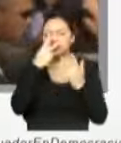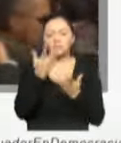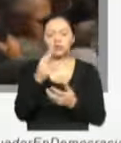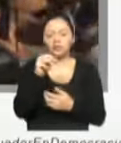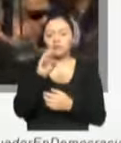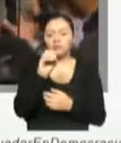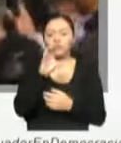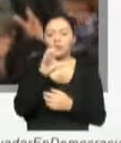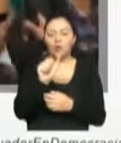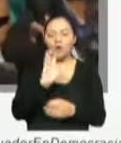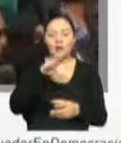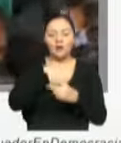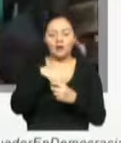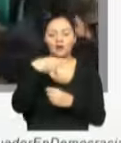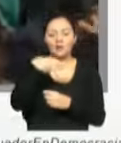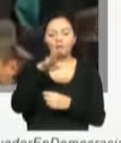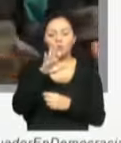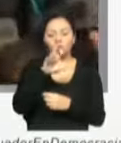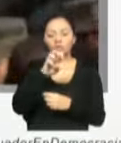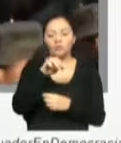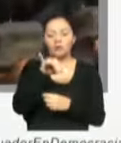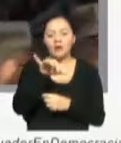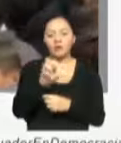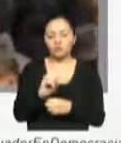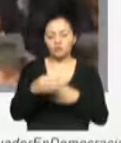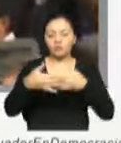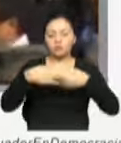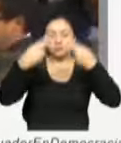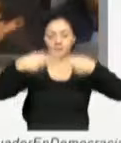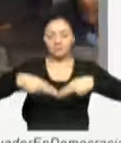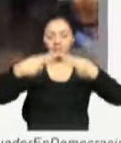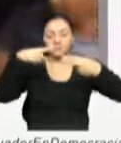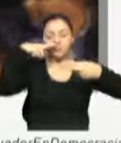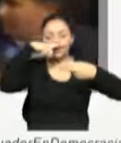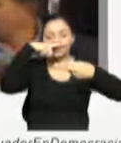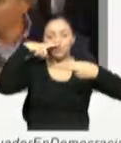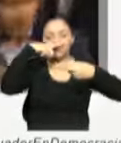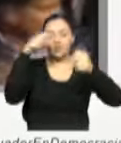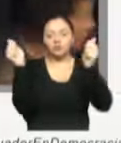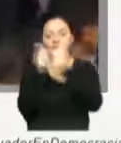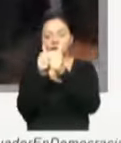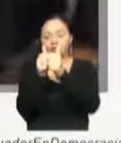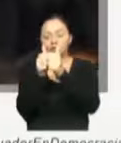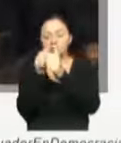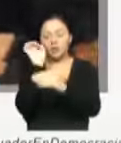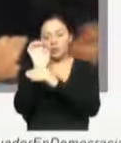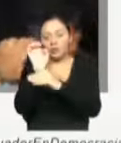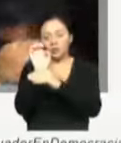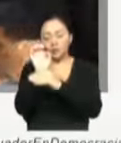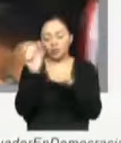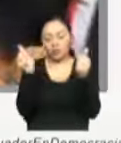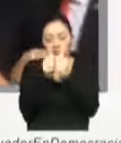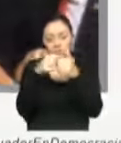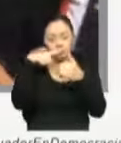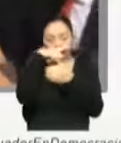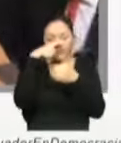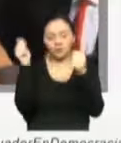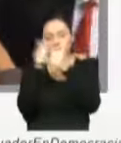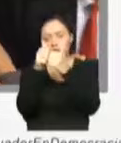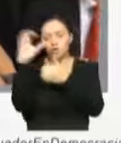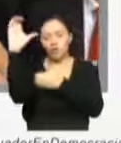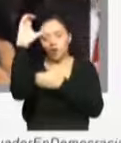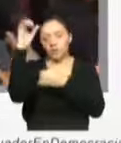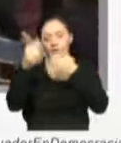departamento del Putumayo, sector fronterizo, entre Sucumbíos, en la zona norte de nuestro país y zona sur